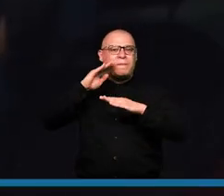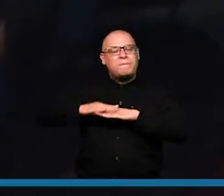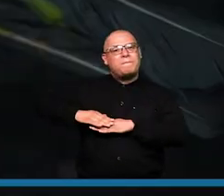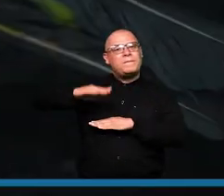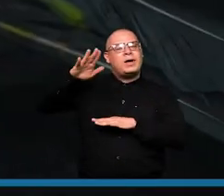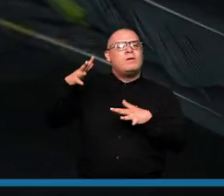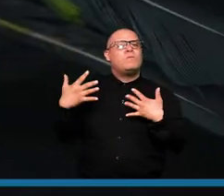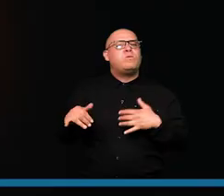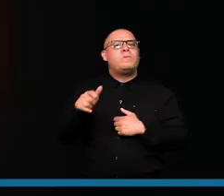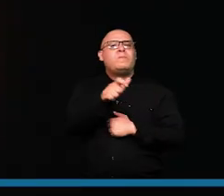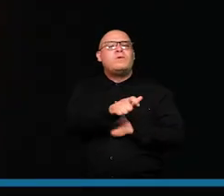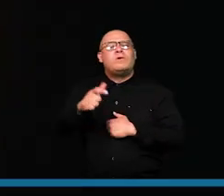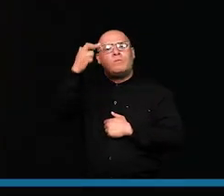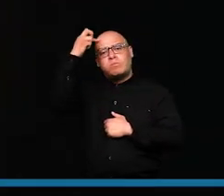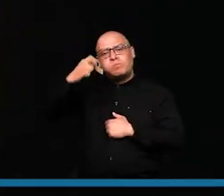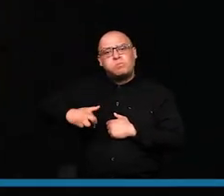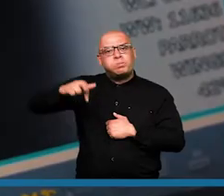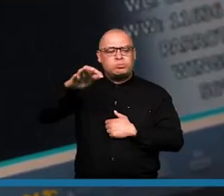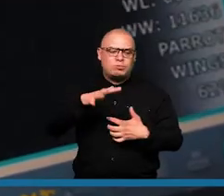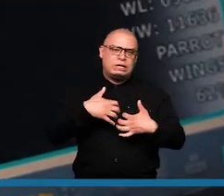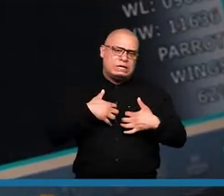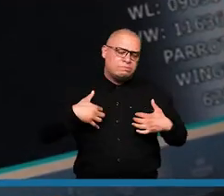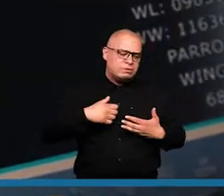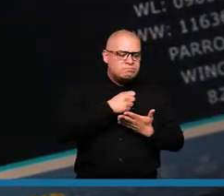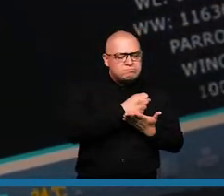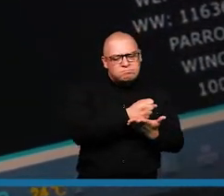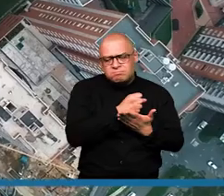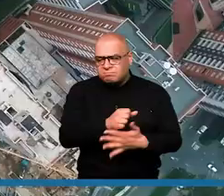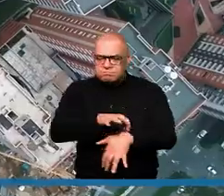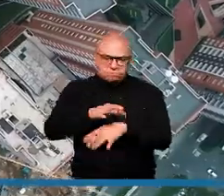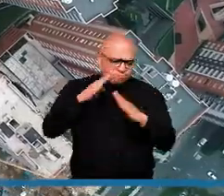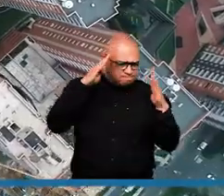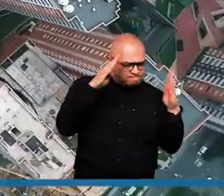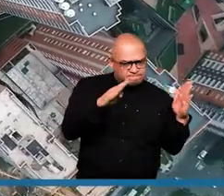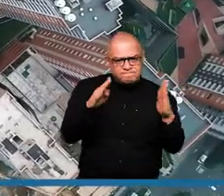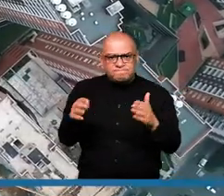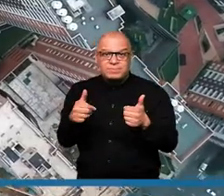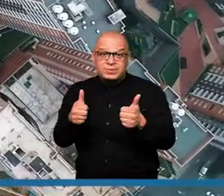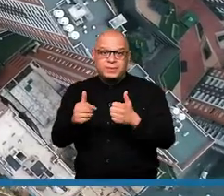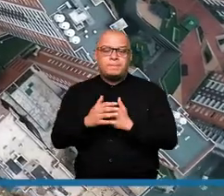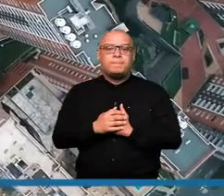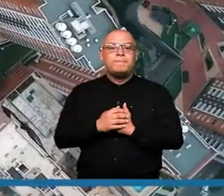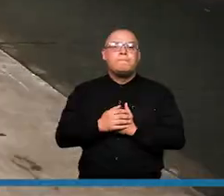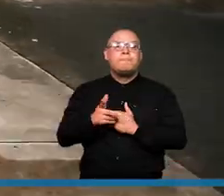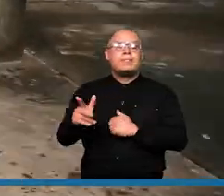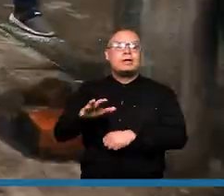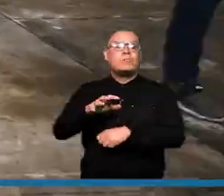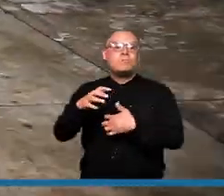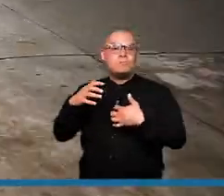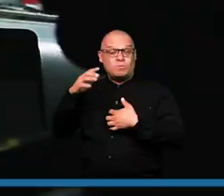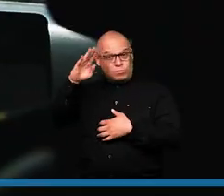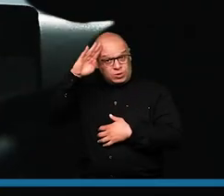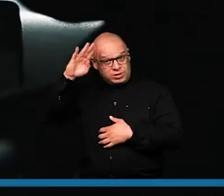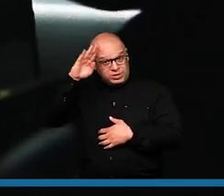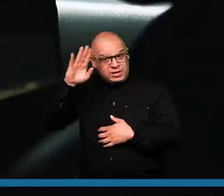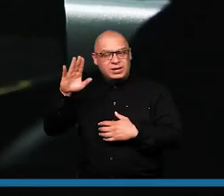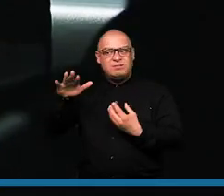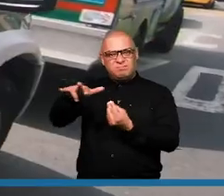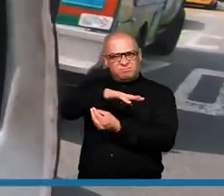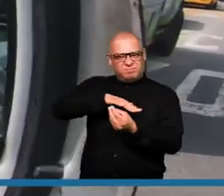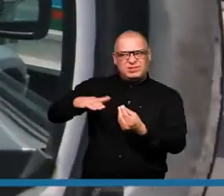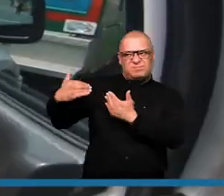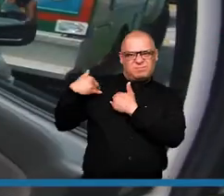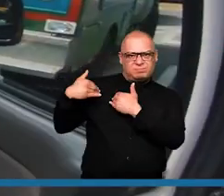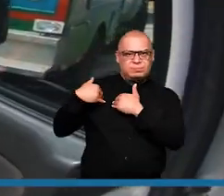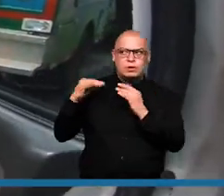y esa capacidad humana para que los animales puedan ser bien atendidos. La Policía Ambiental Ecológica del área metropolitana